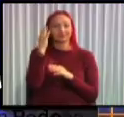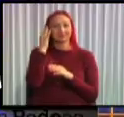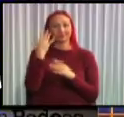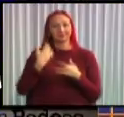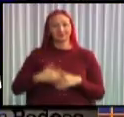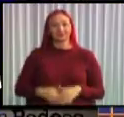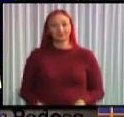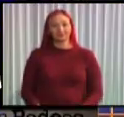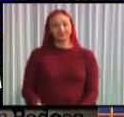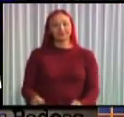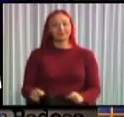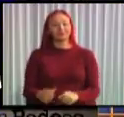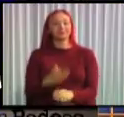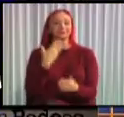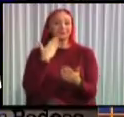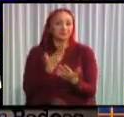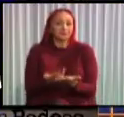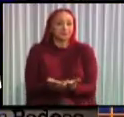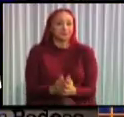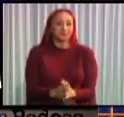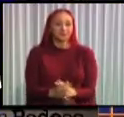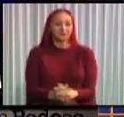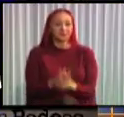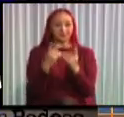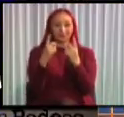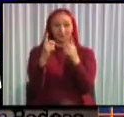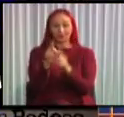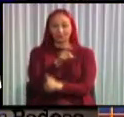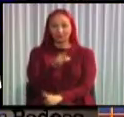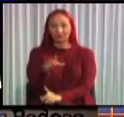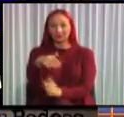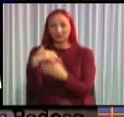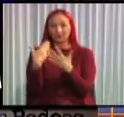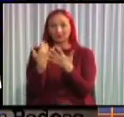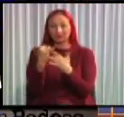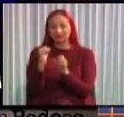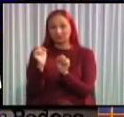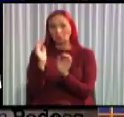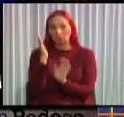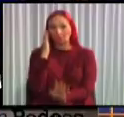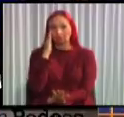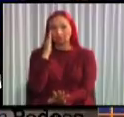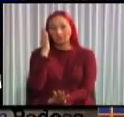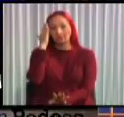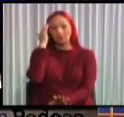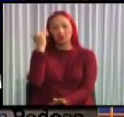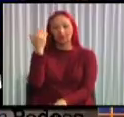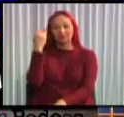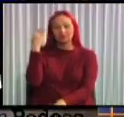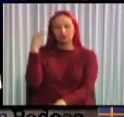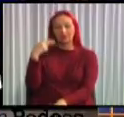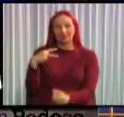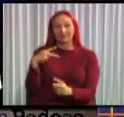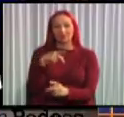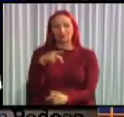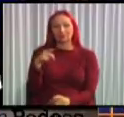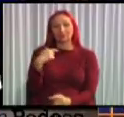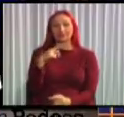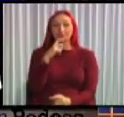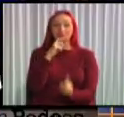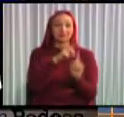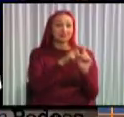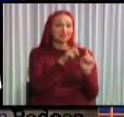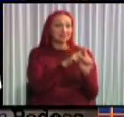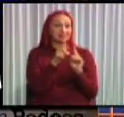nietas. ¿Y cómo logran ustedes, y si se puede? Porque la historia de la vida de ustedes es muy